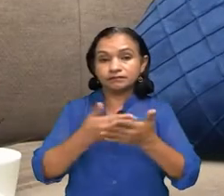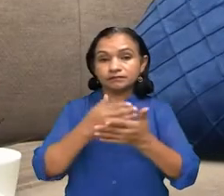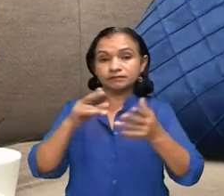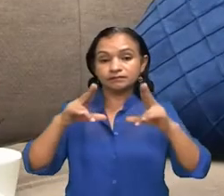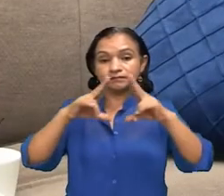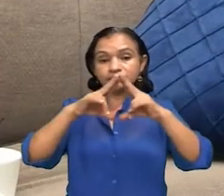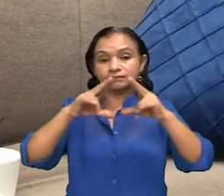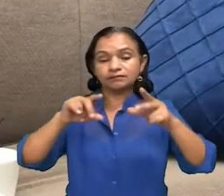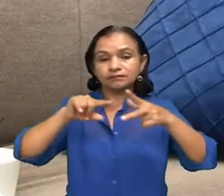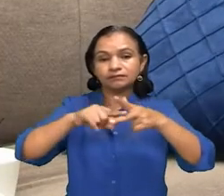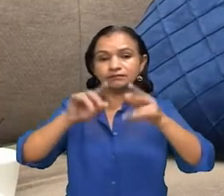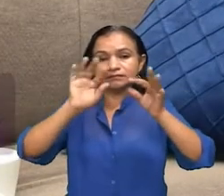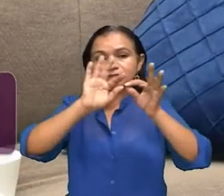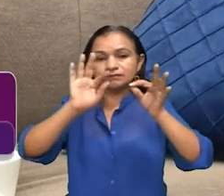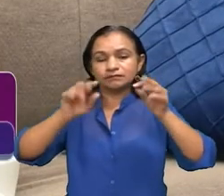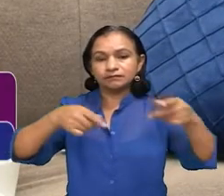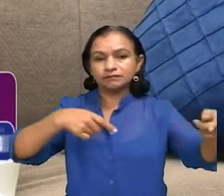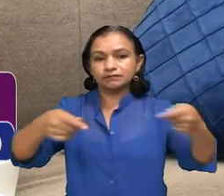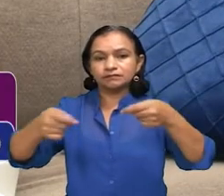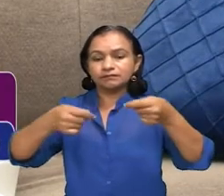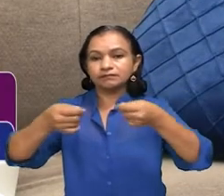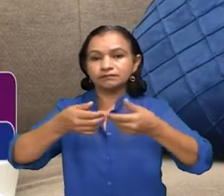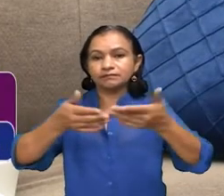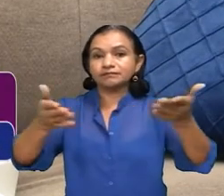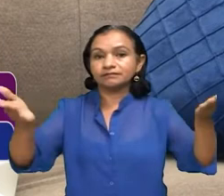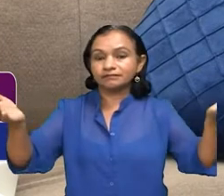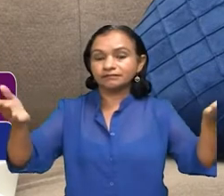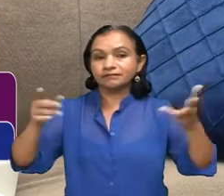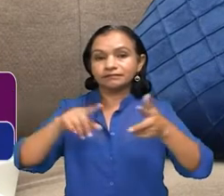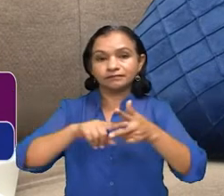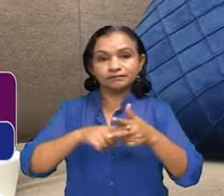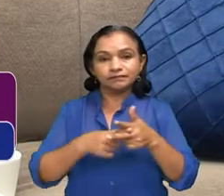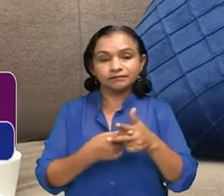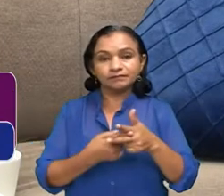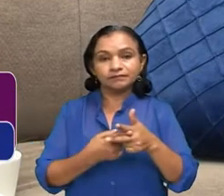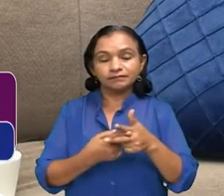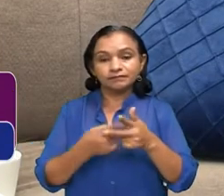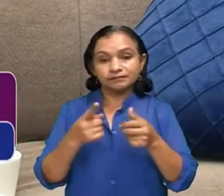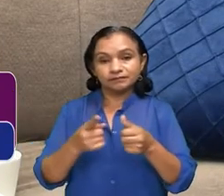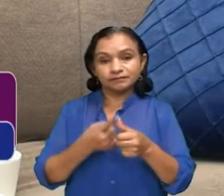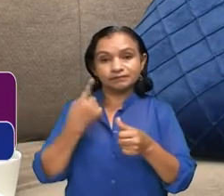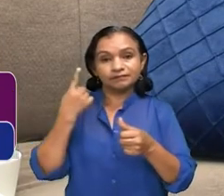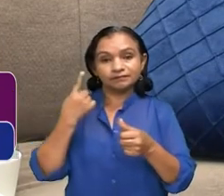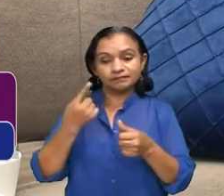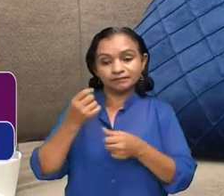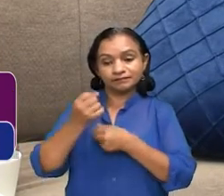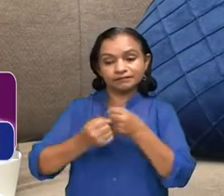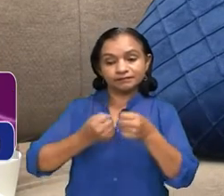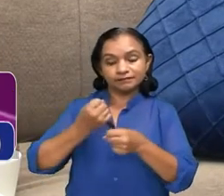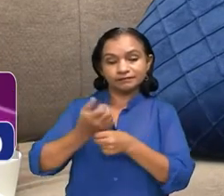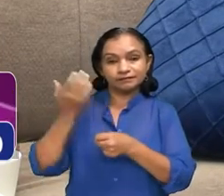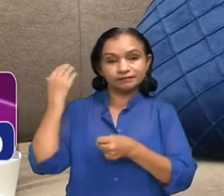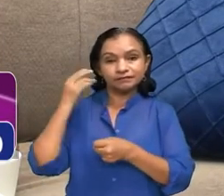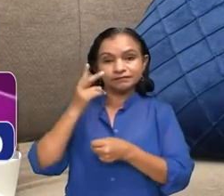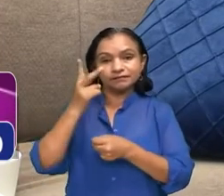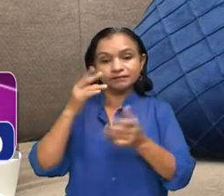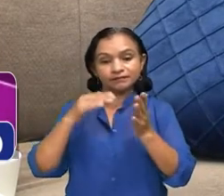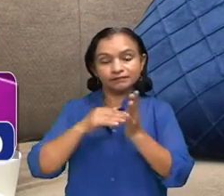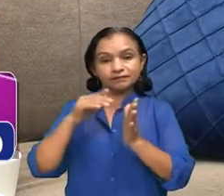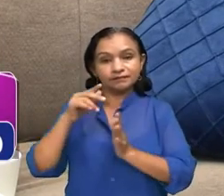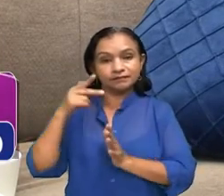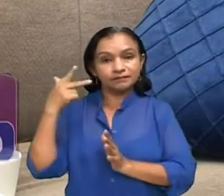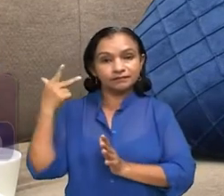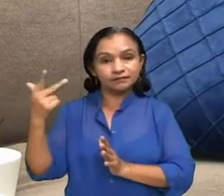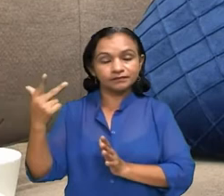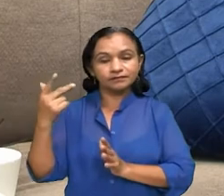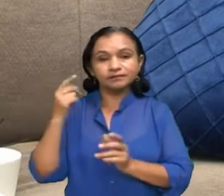Nicaragua Emprende, no solo, ¿verdad?, que inicia su primera edición el año pasado, 2018, era